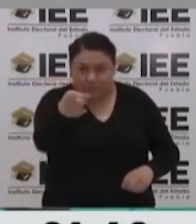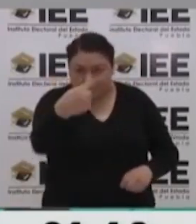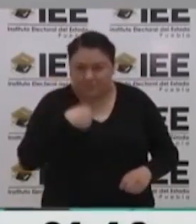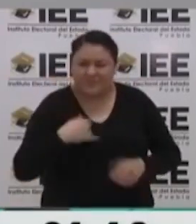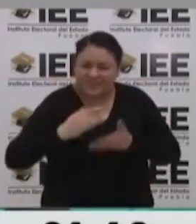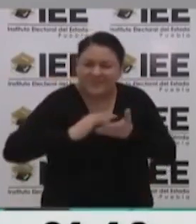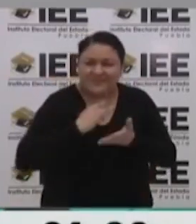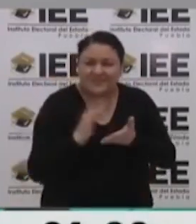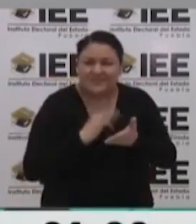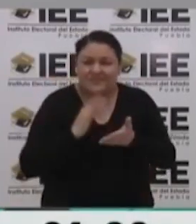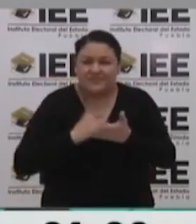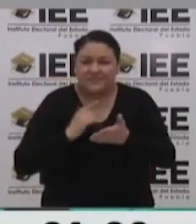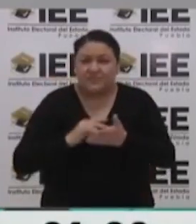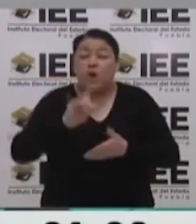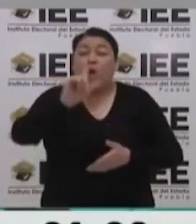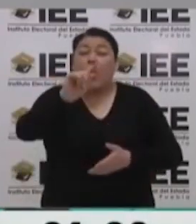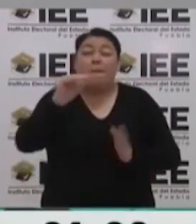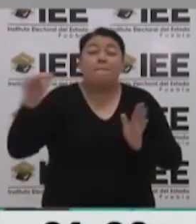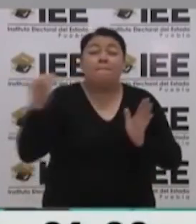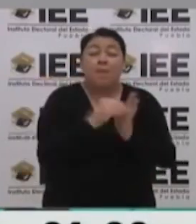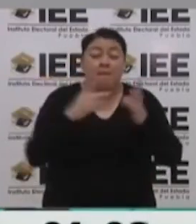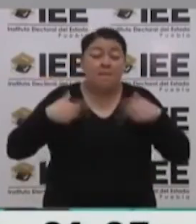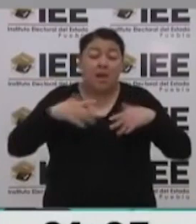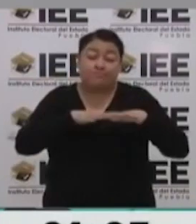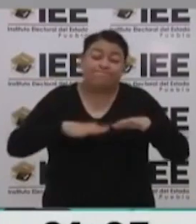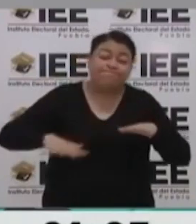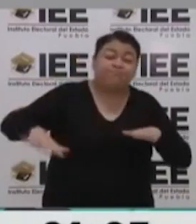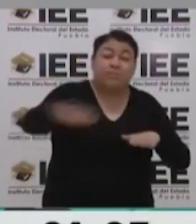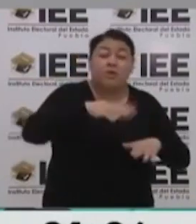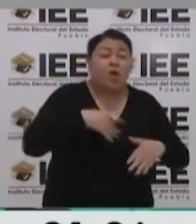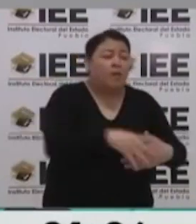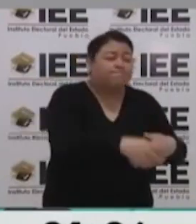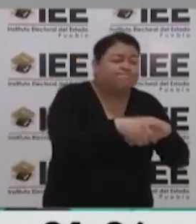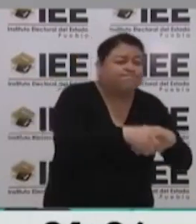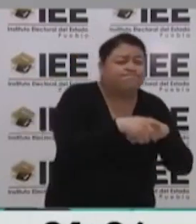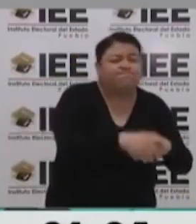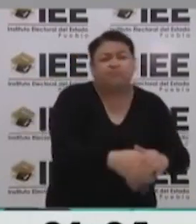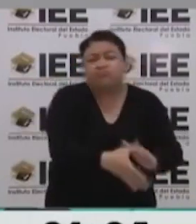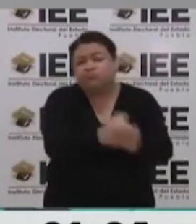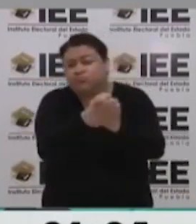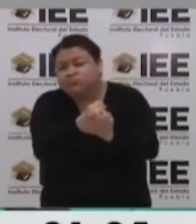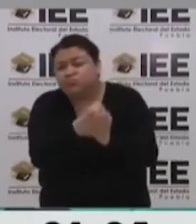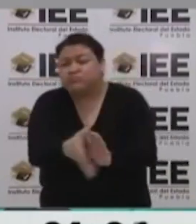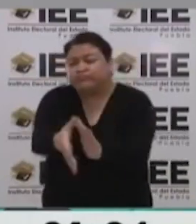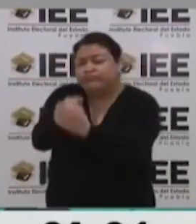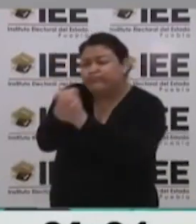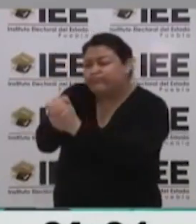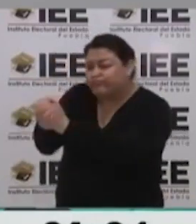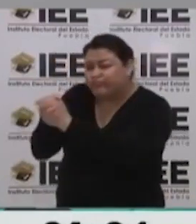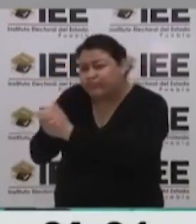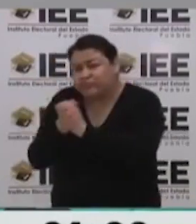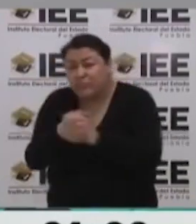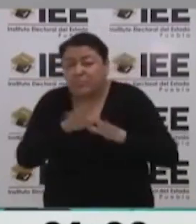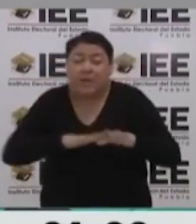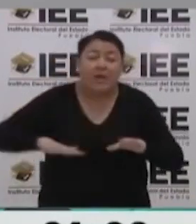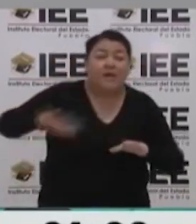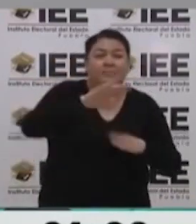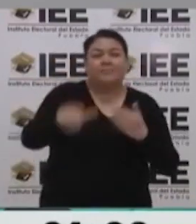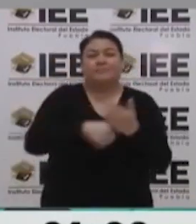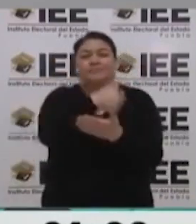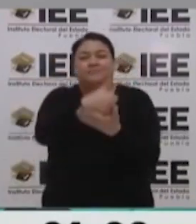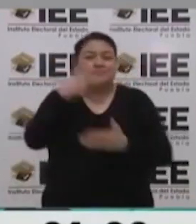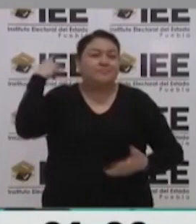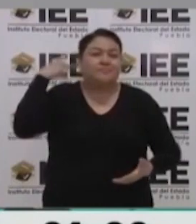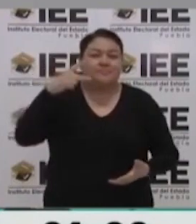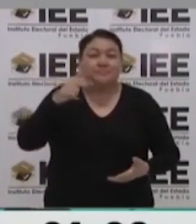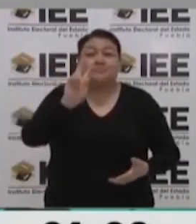estos más de 70 mil poblanos con los cuales he saludado en mano a mano y he recorrido prácticamente toda la ciudad de puebla sin ser